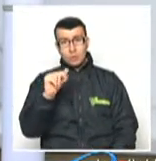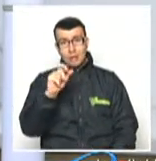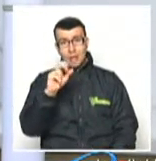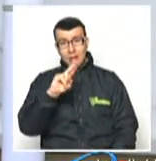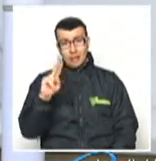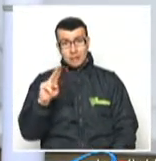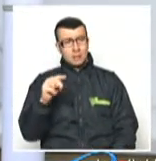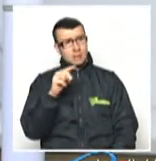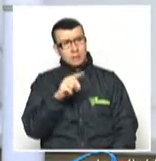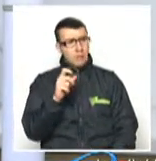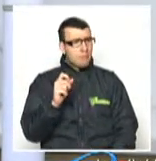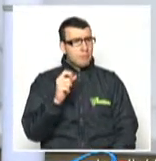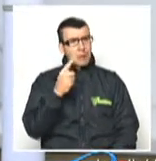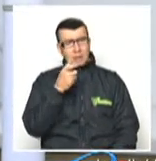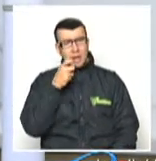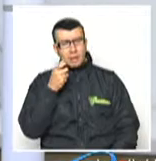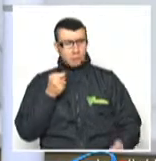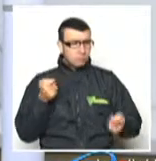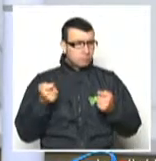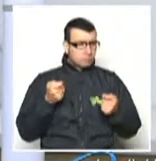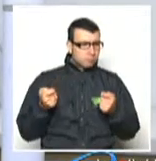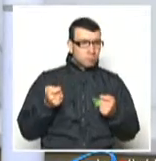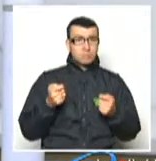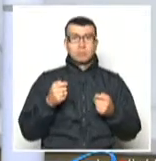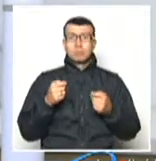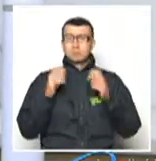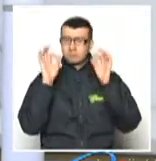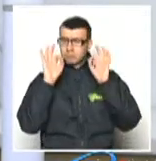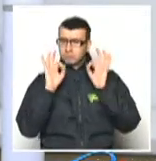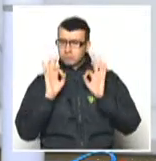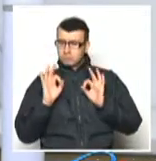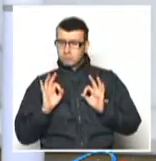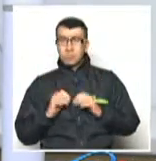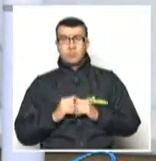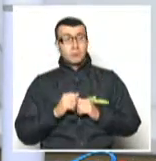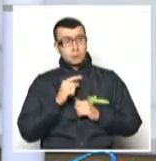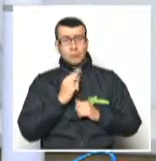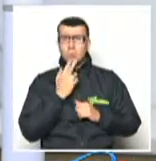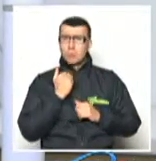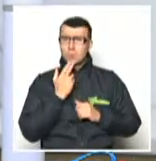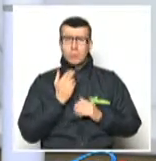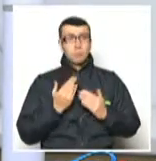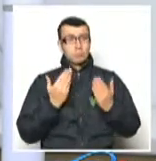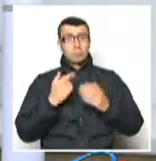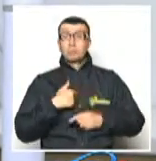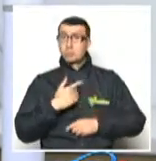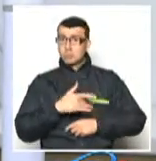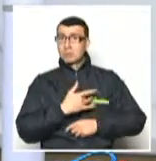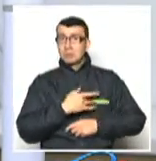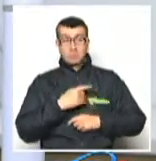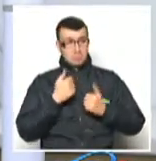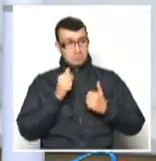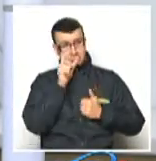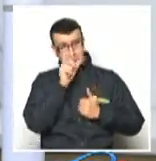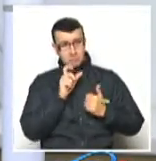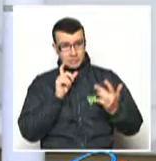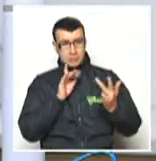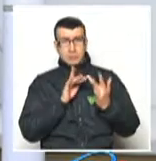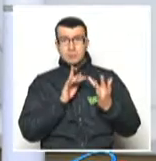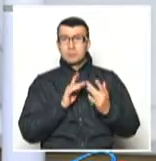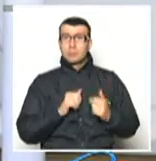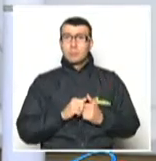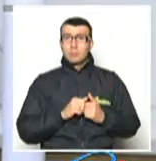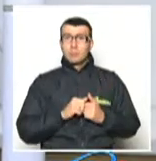primer momento, fue muy abierto, muy amable. Yo me sentí súper bien con él y